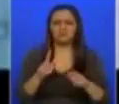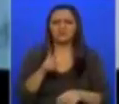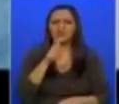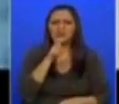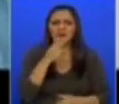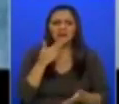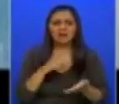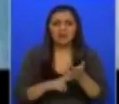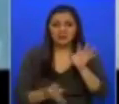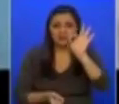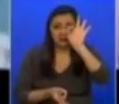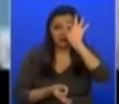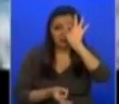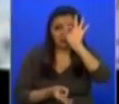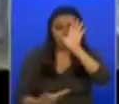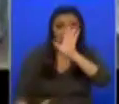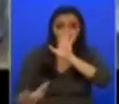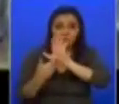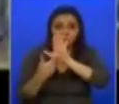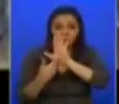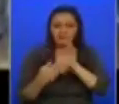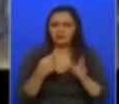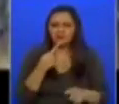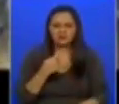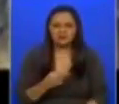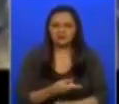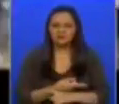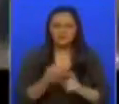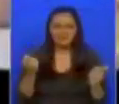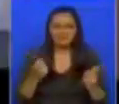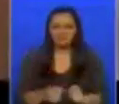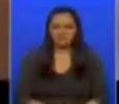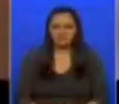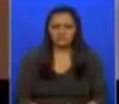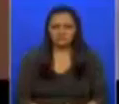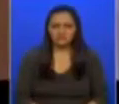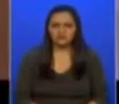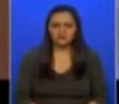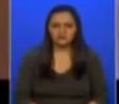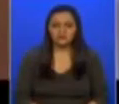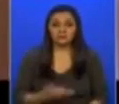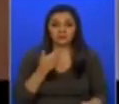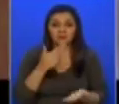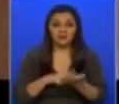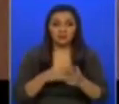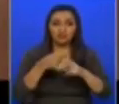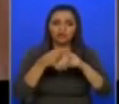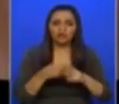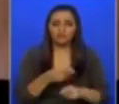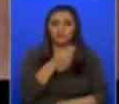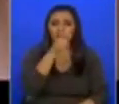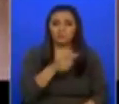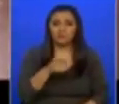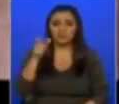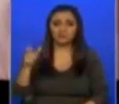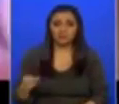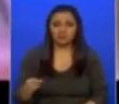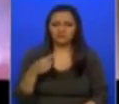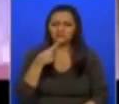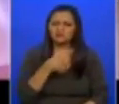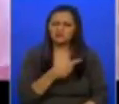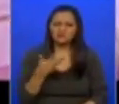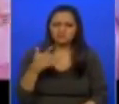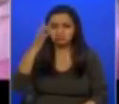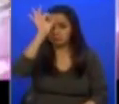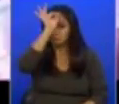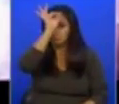hasta el comunicado del supuesto compromiso fue forjado. Un pasquín que utiliza nombres de personas sin